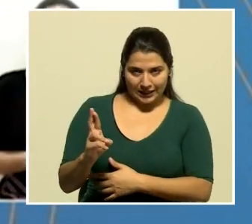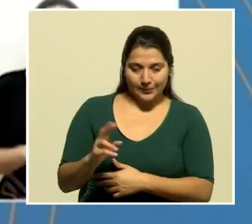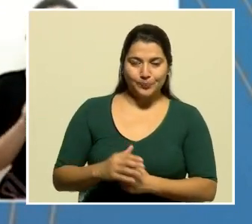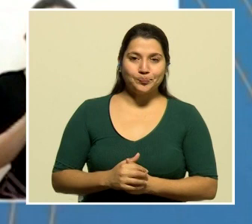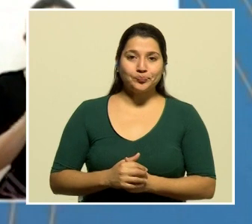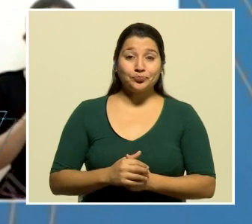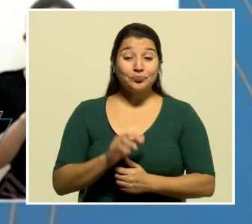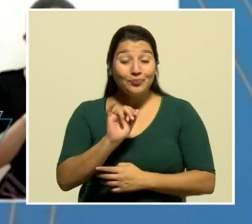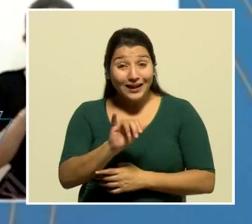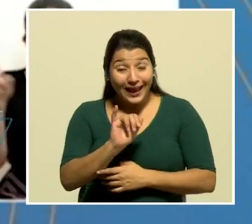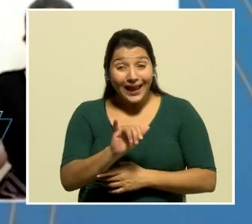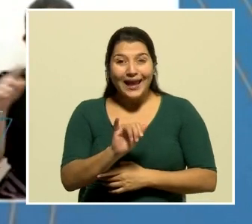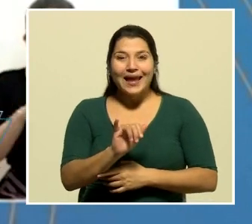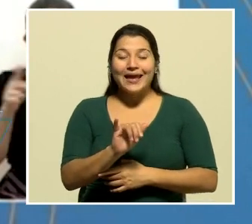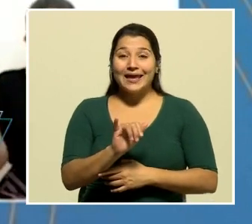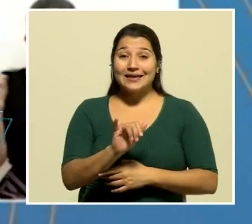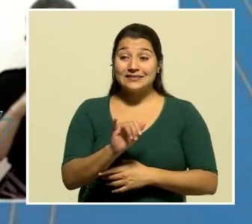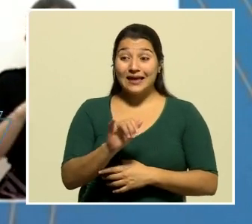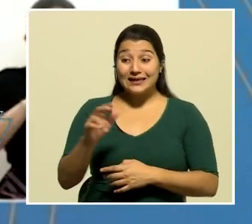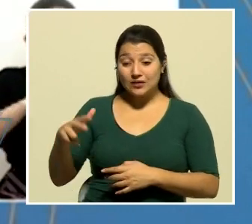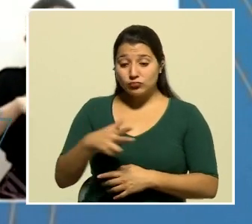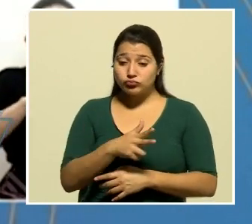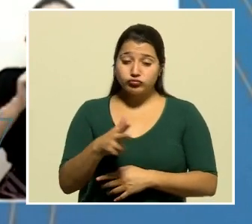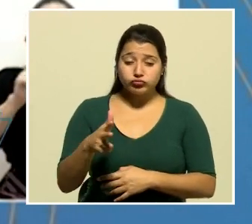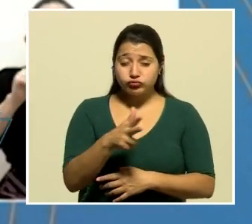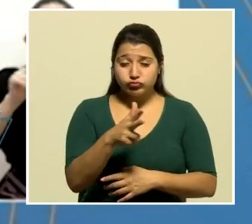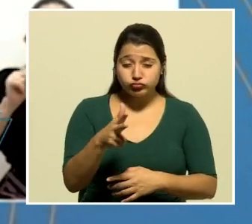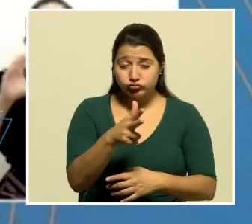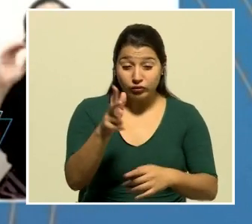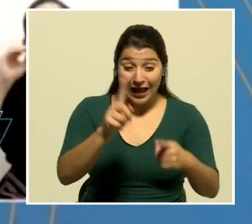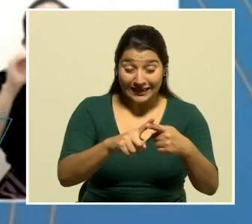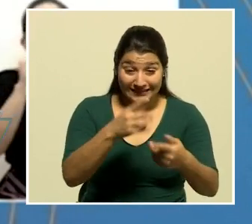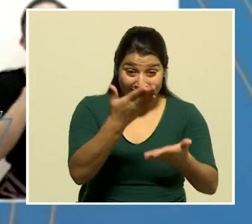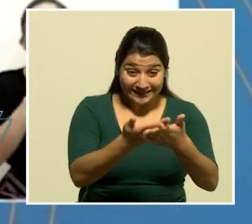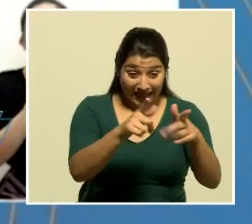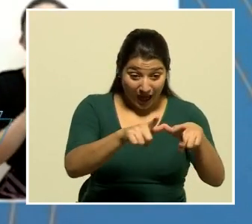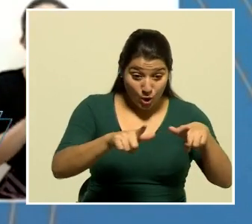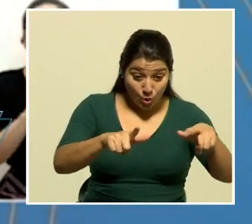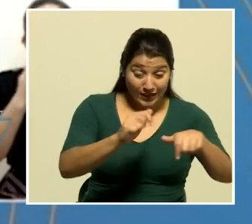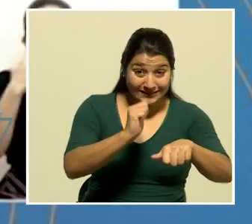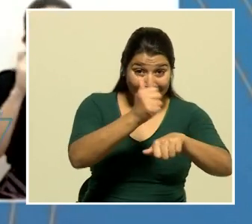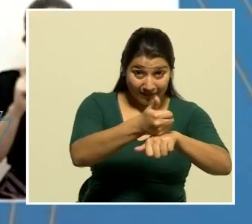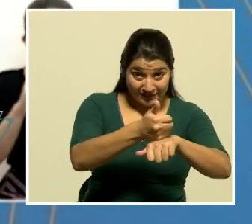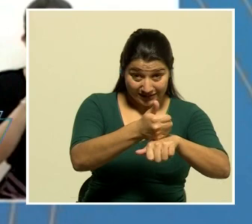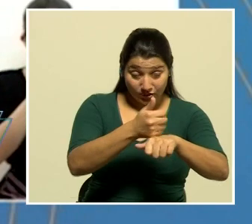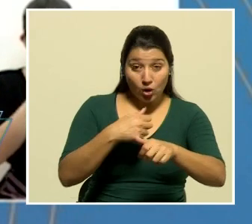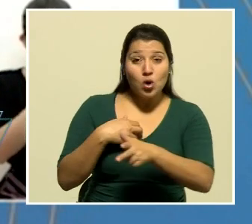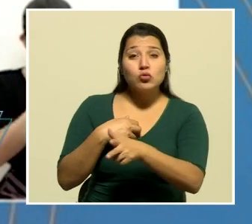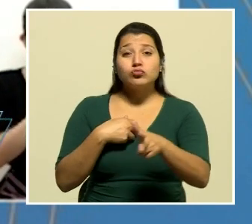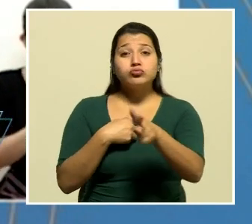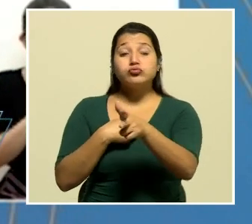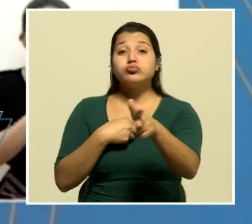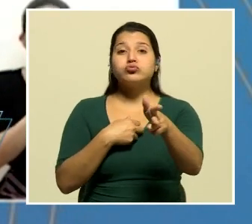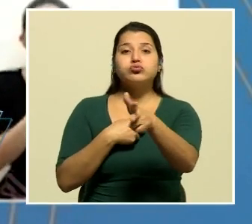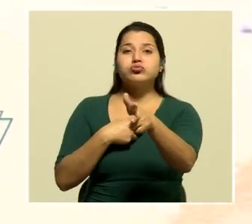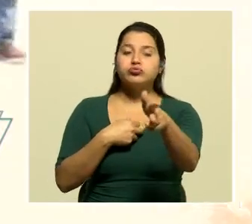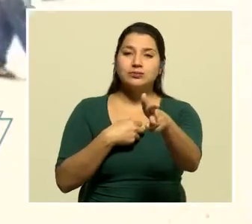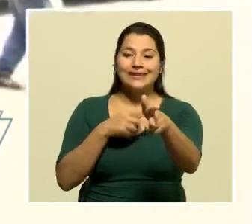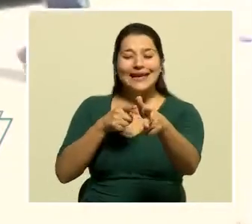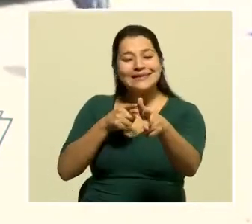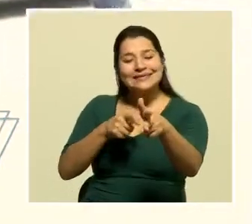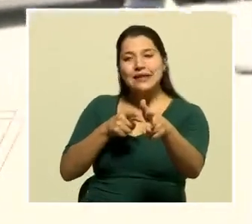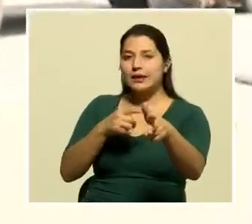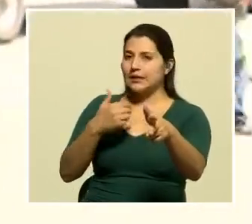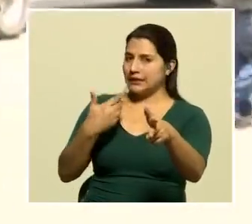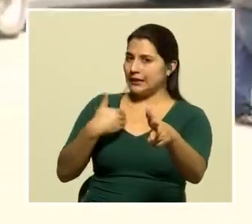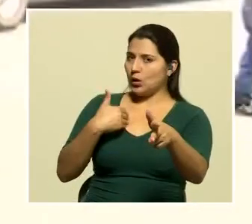Este tránsito a los depósitos aduaneros o a los almacenes fiscales va a ser acompañado con un mecanismo de trazabilidad. Bajo